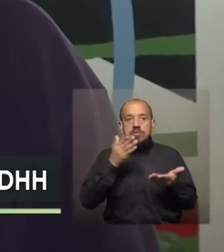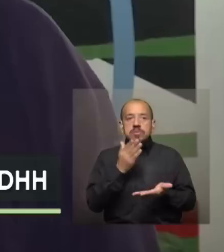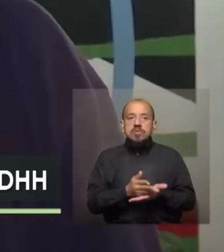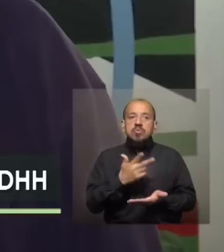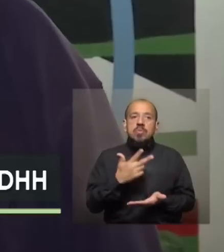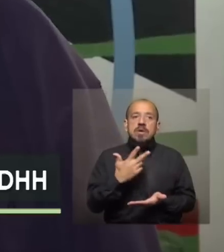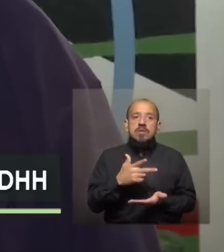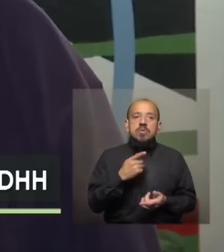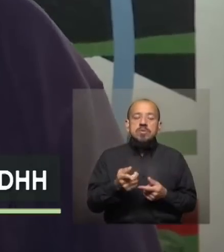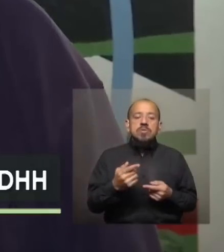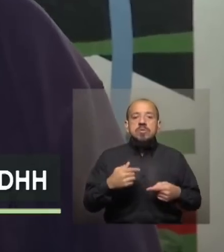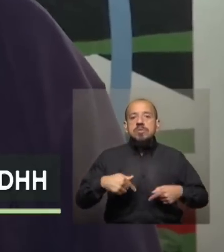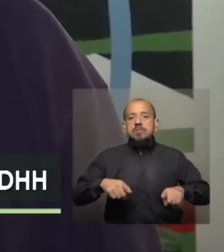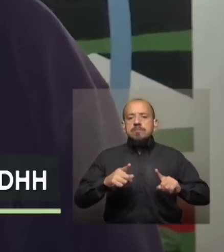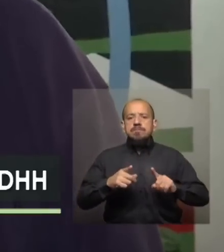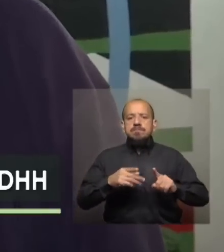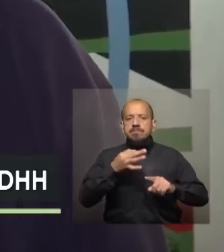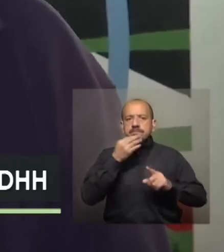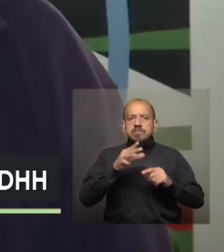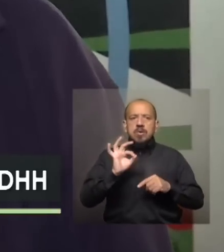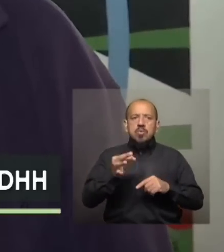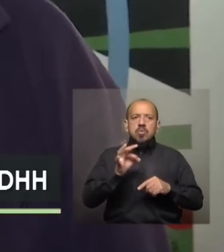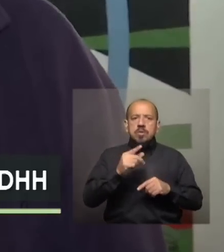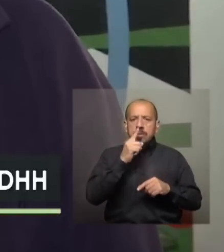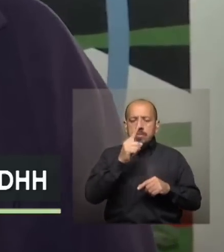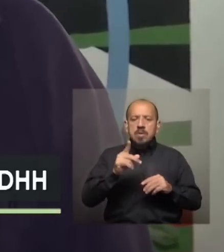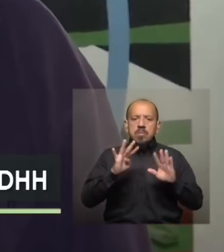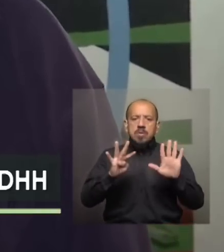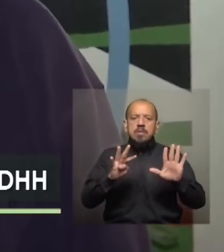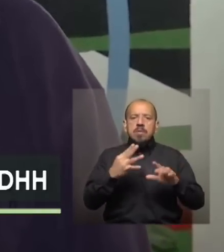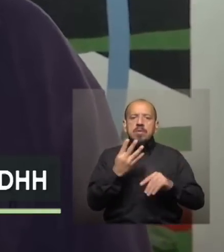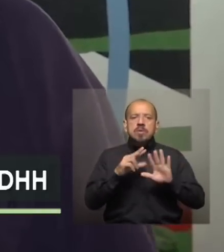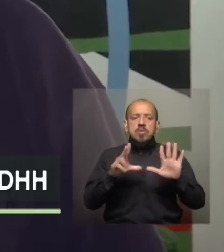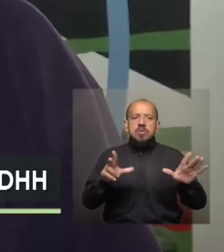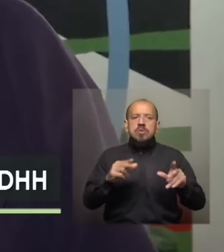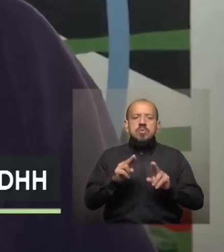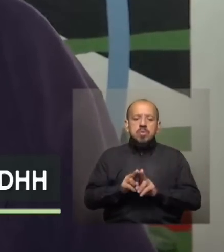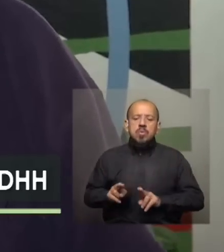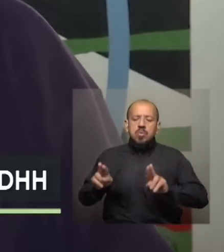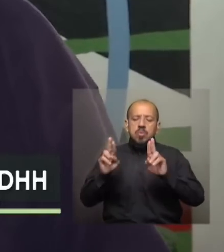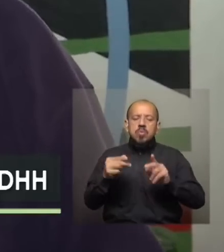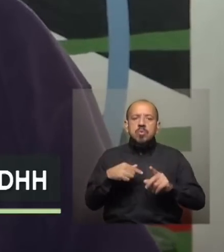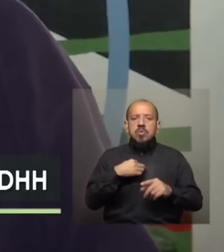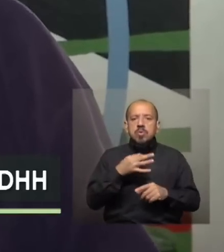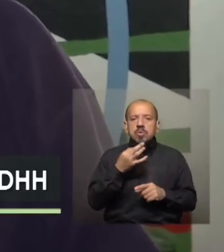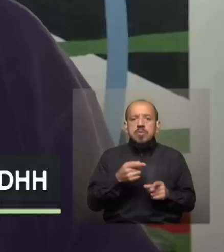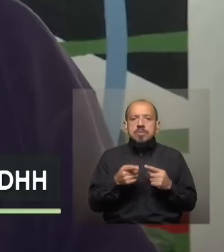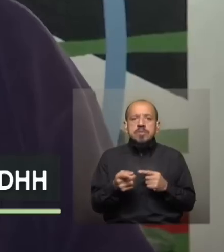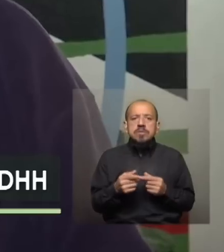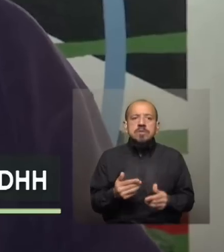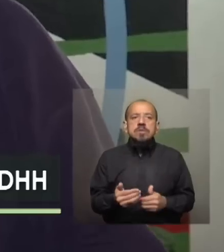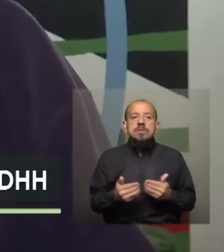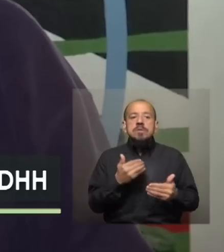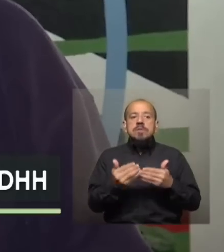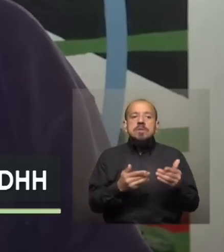derechos humanos desde la declaración de octubre de 1948 de Naciones Unidas nosotros lo tomamos como un gran paso adelante